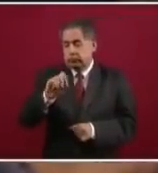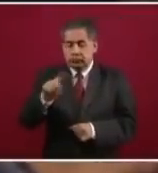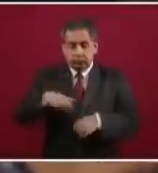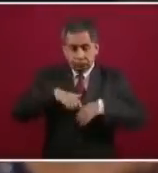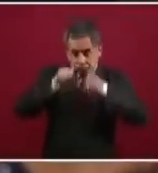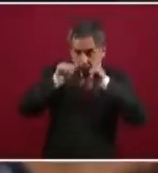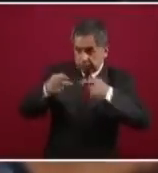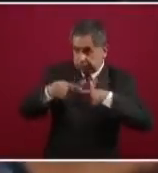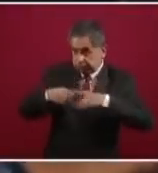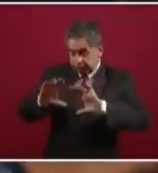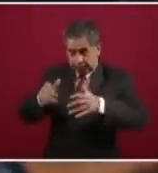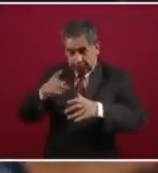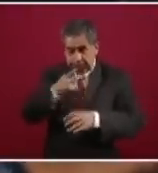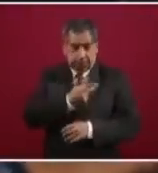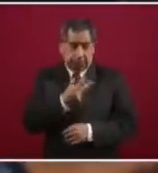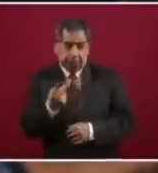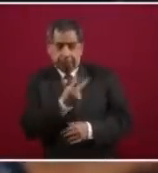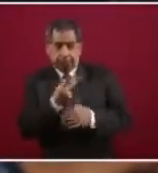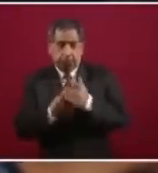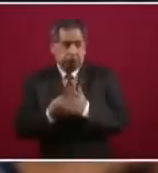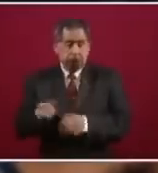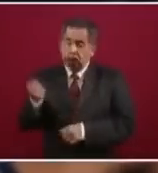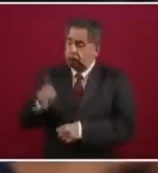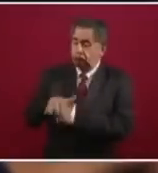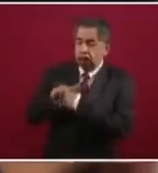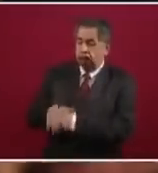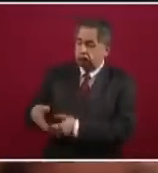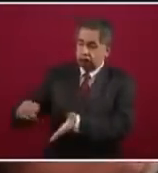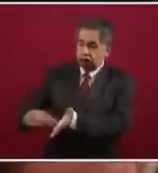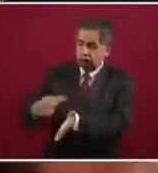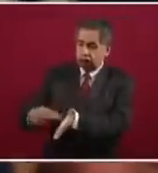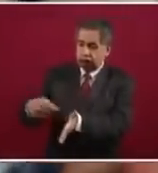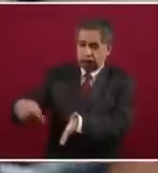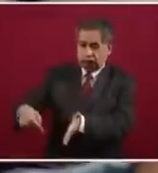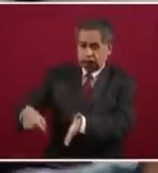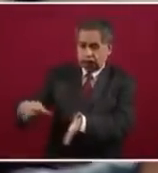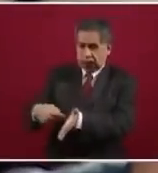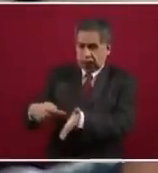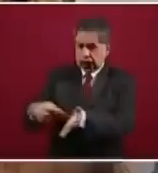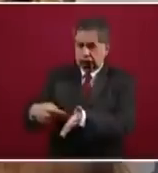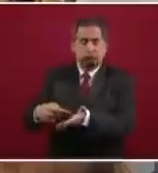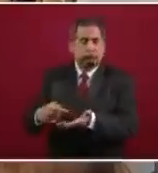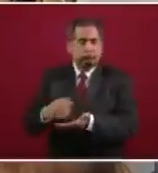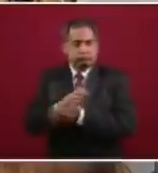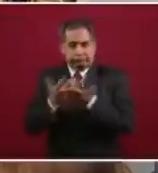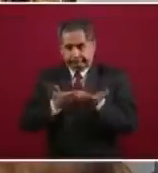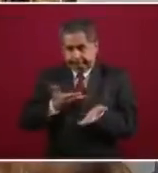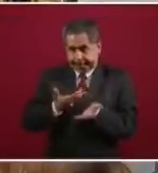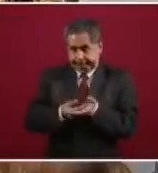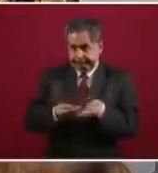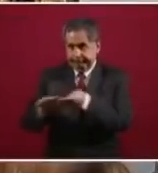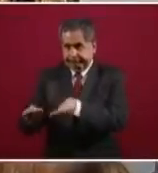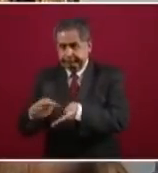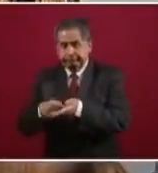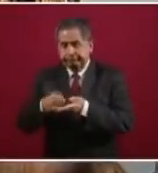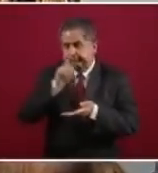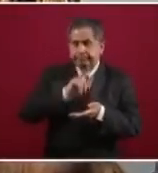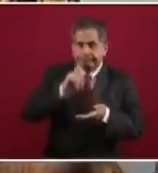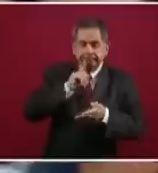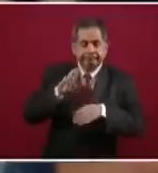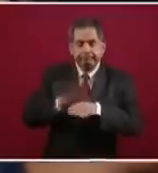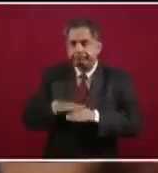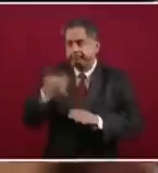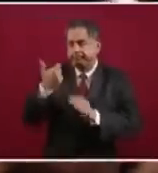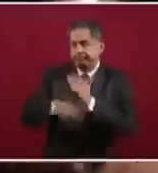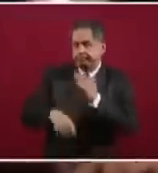a las comunidades, los están obligando a firmar un contrato que también aquí traemos con mentiras y a precios muy,